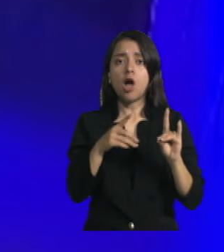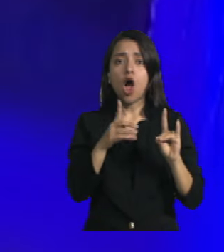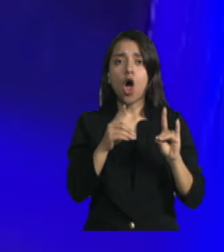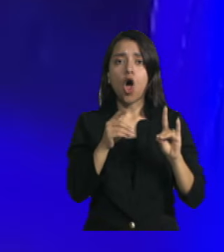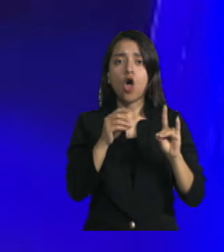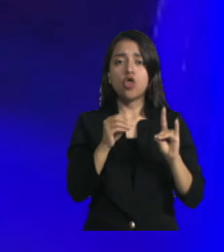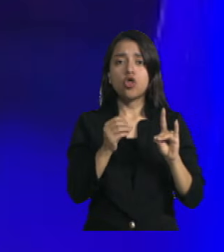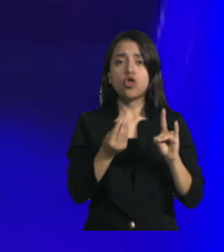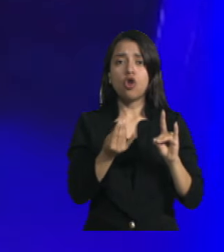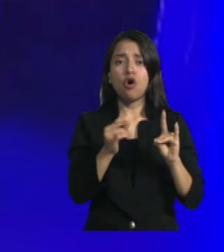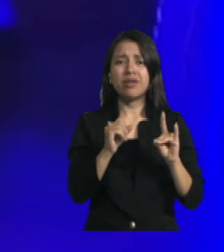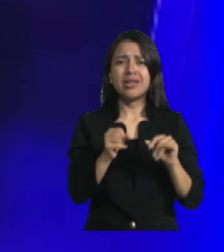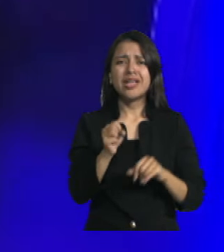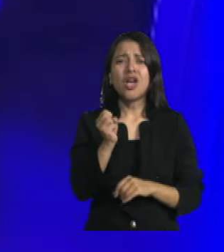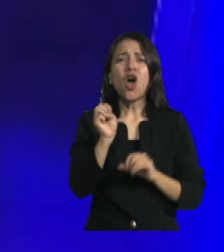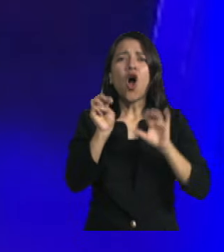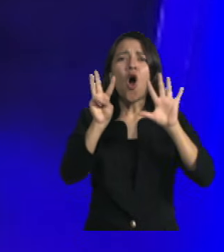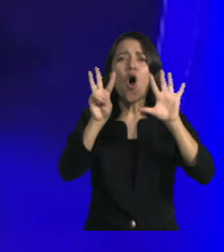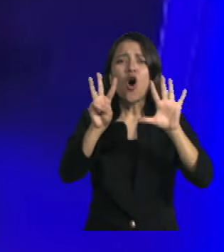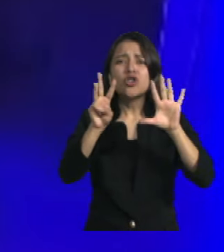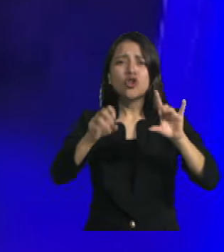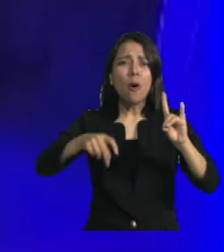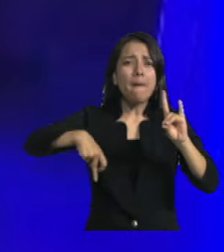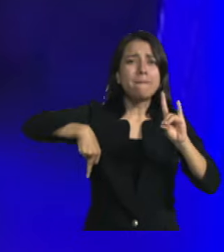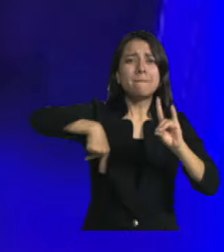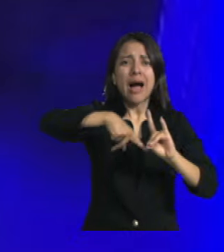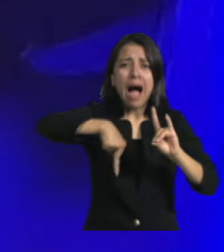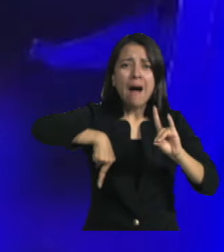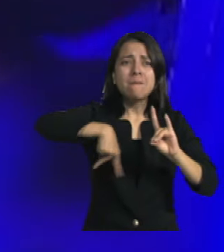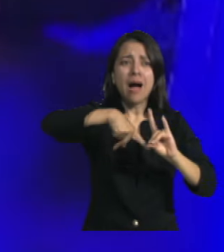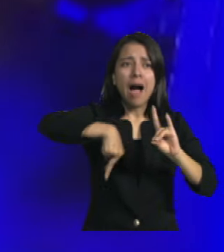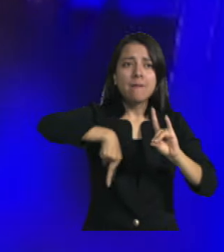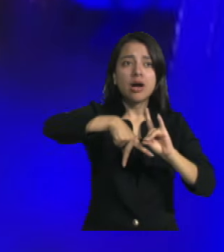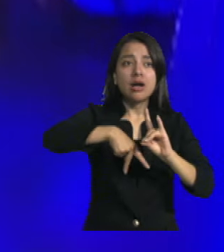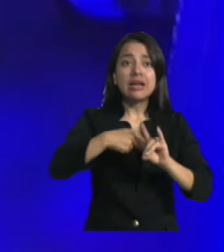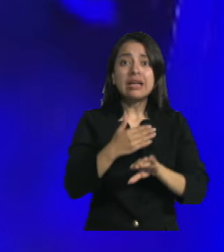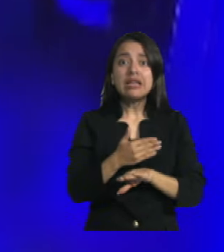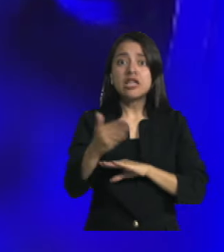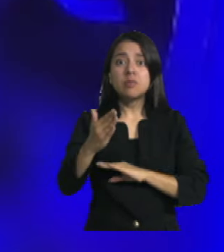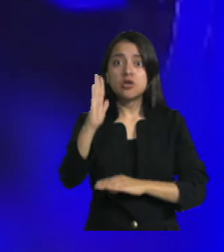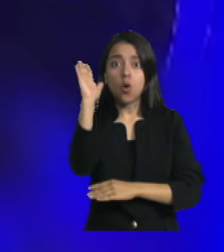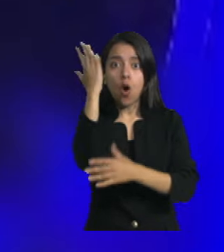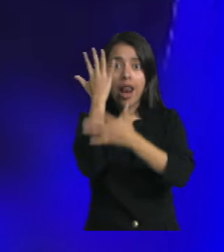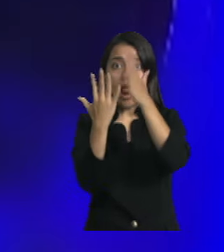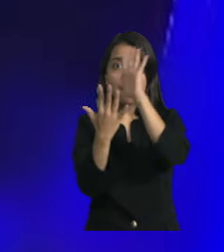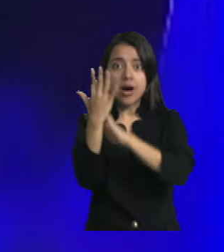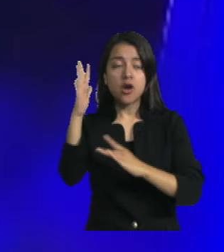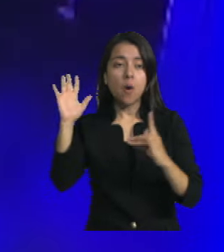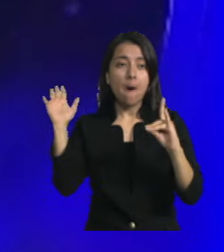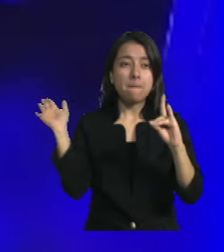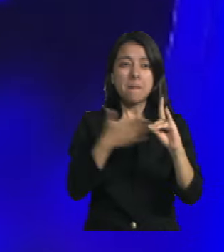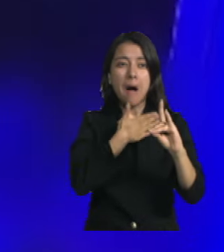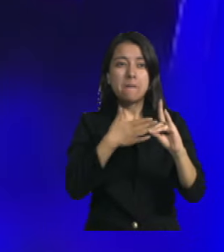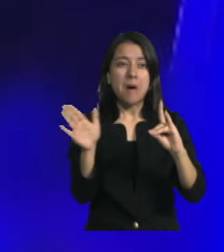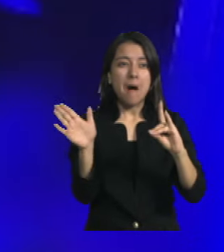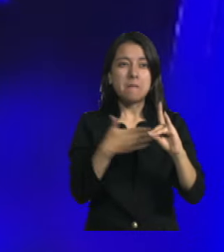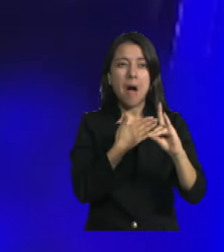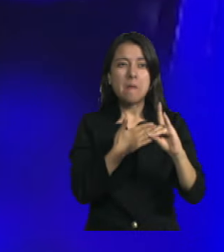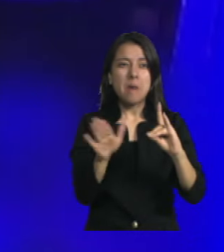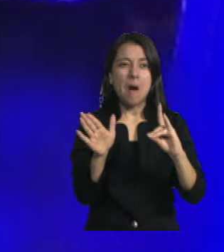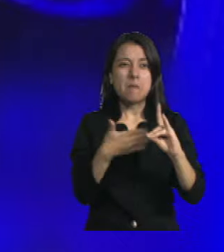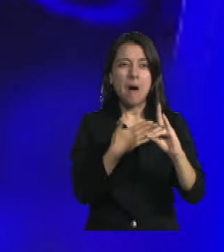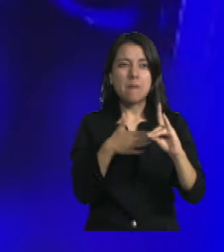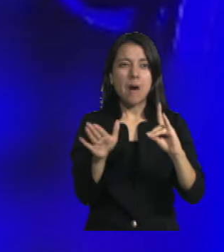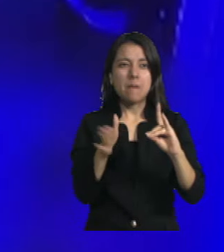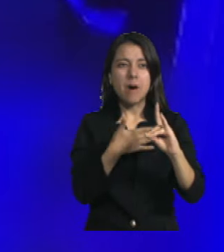agresor le dio cerca de 8 patadas al animal y luego con su mano lo golpeó en repetidas oportunidades, sin clemencia.